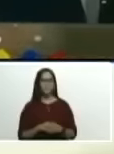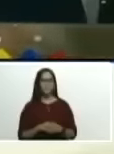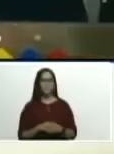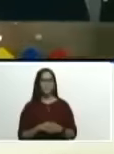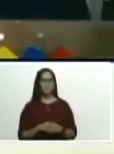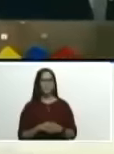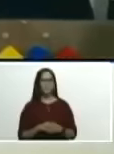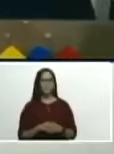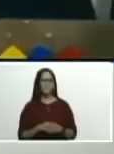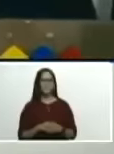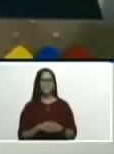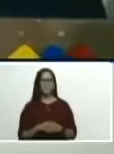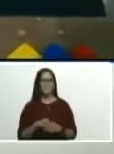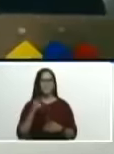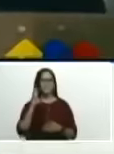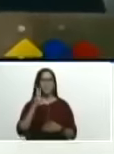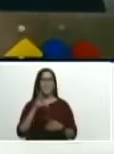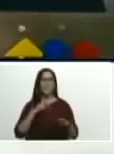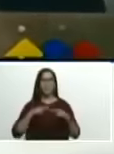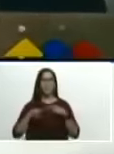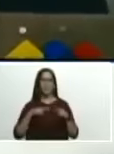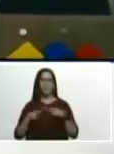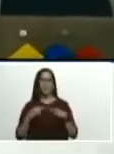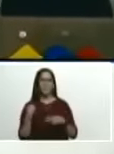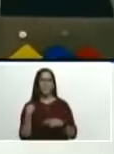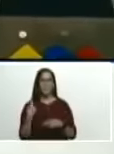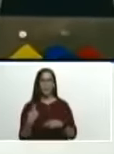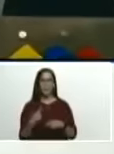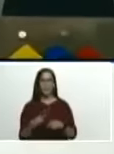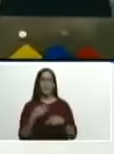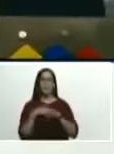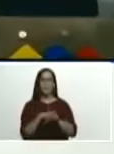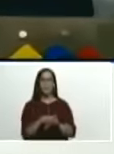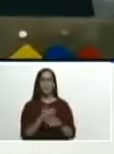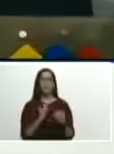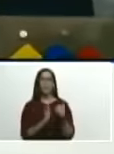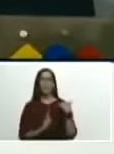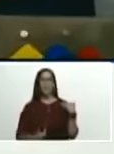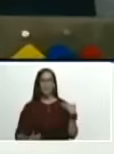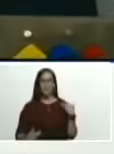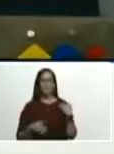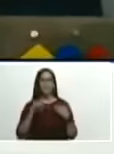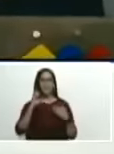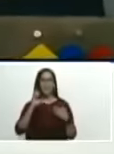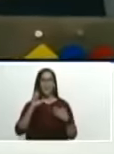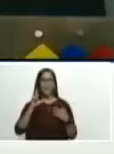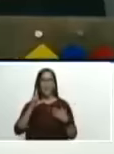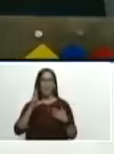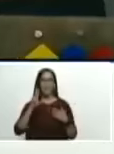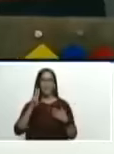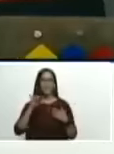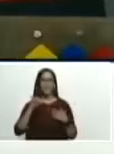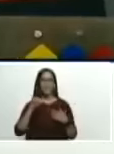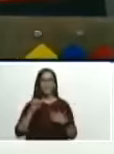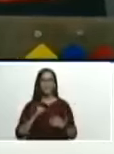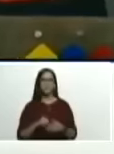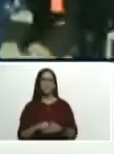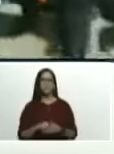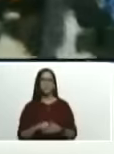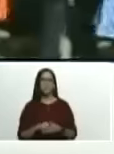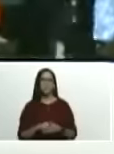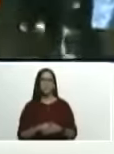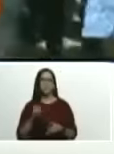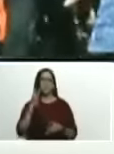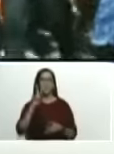sus tres rectores principales, incluyendo su presidente Elvis Amoroso, y sus